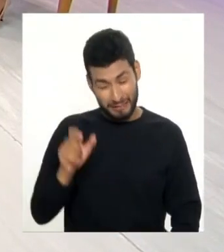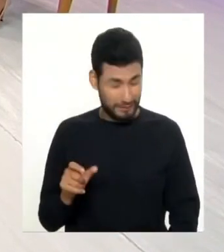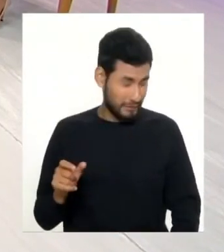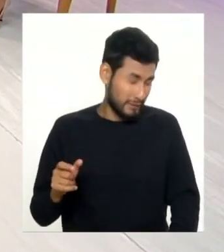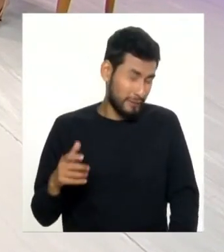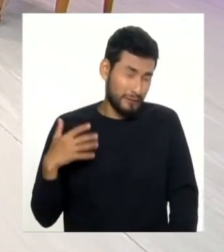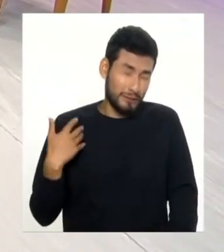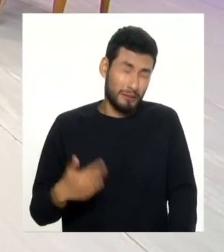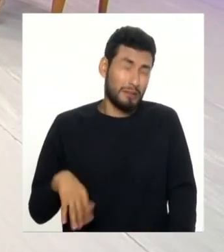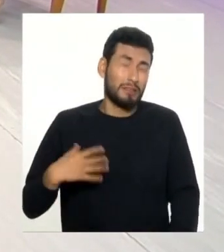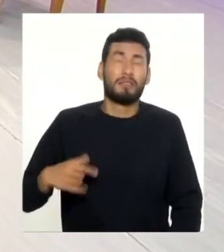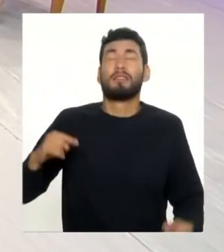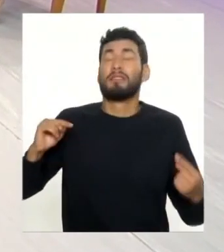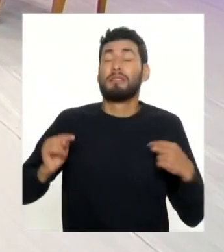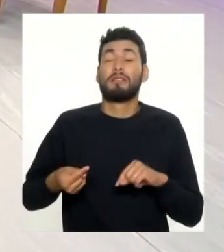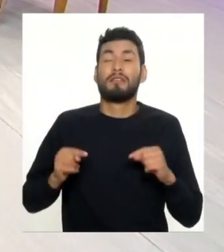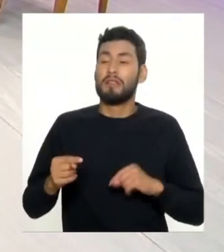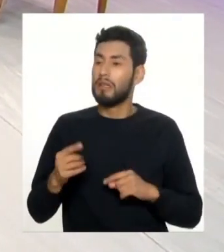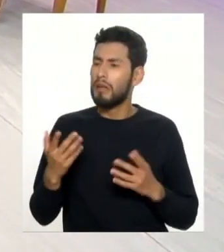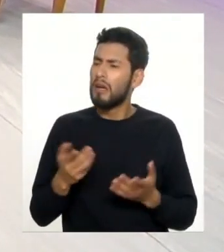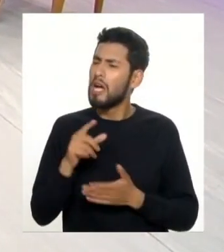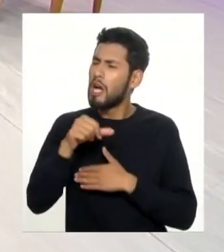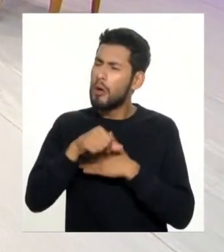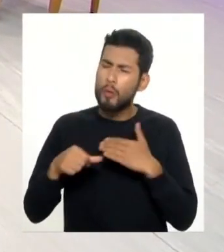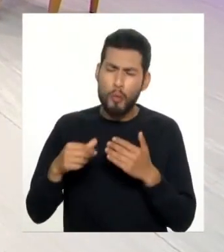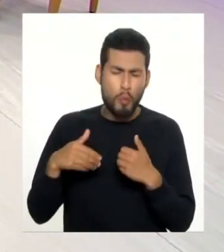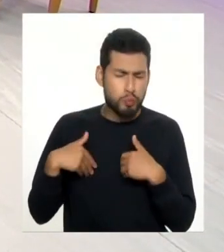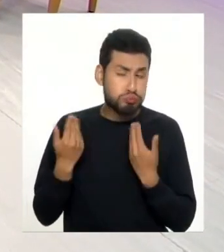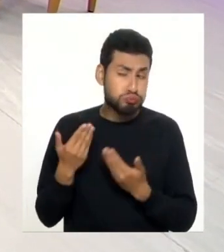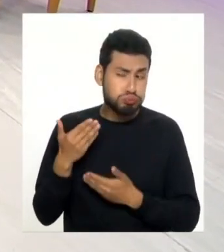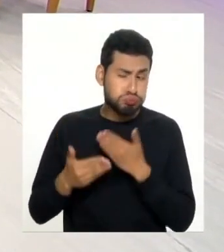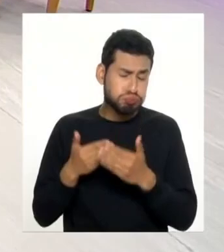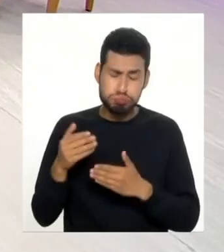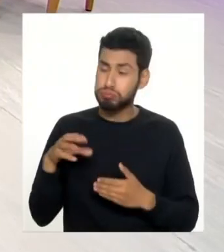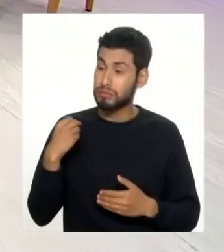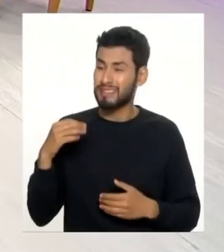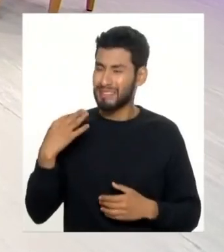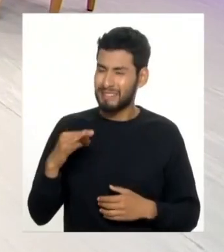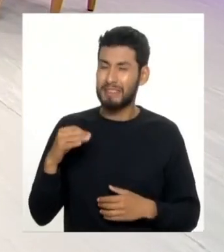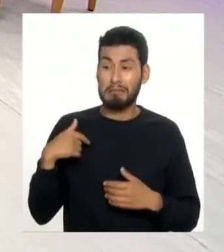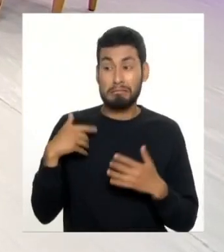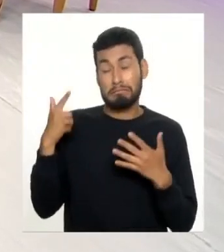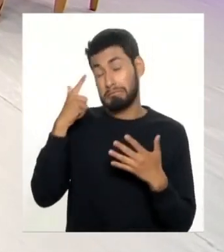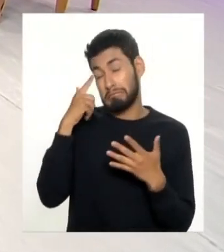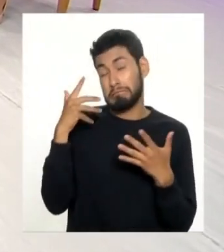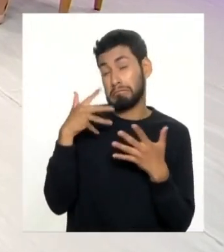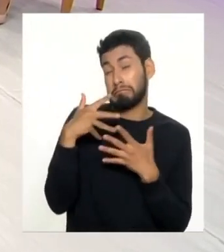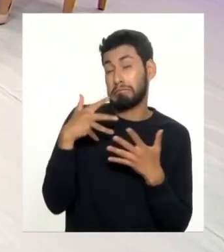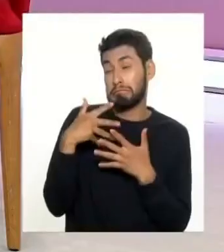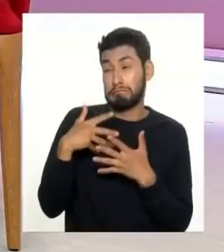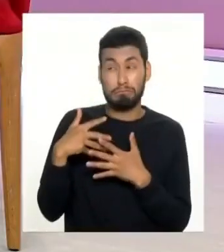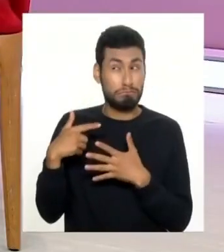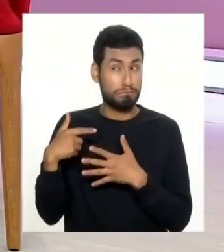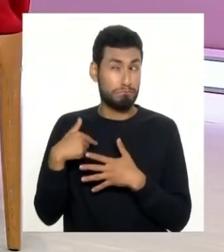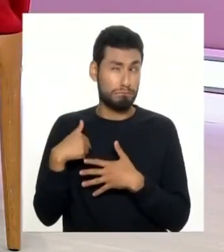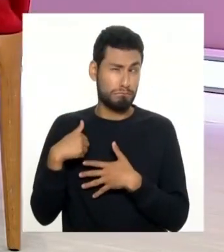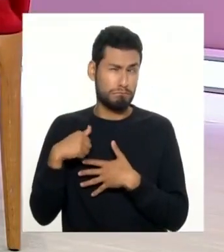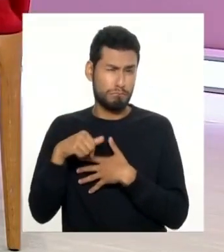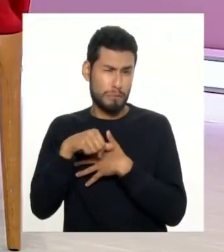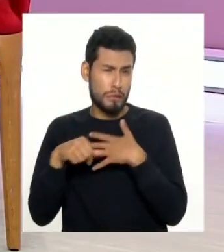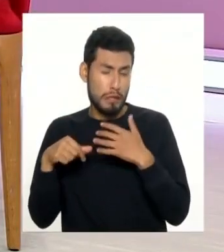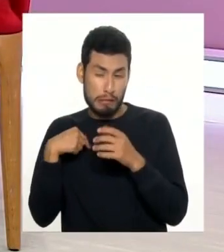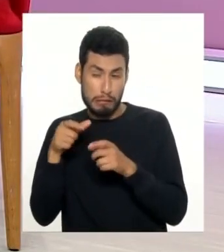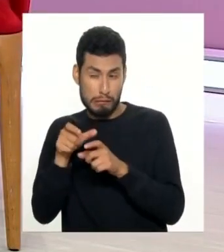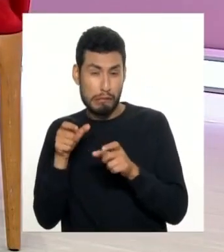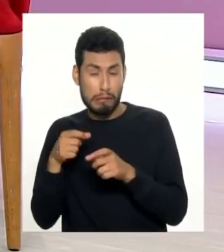tiene mucho dolor, ¿hay alguna cirugía que hayamos avanzado? Porque siempre tenemos mucho miedo de retirar la hernia